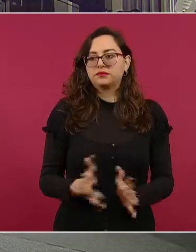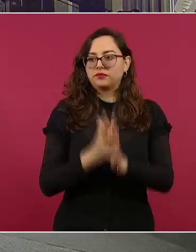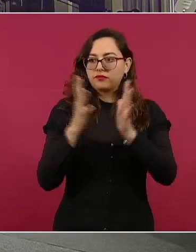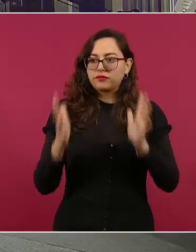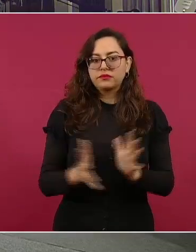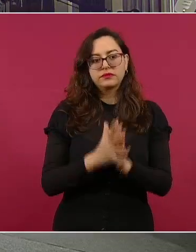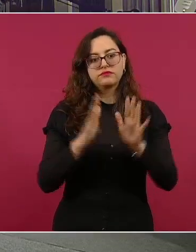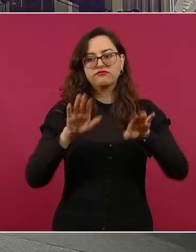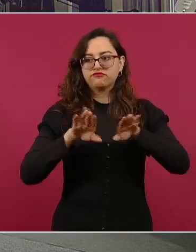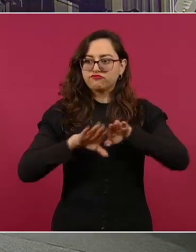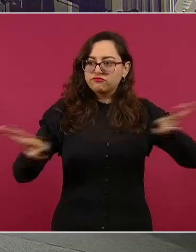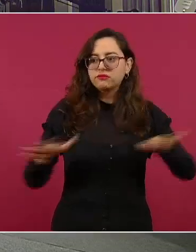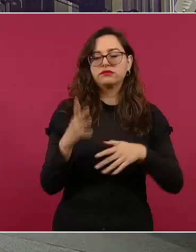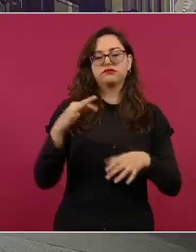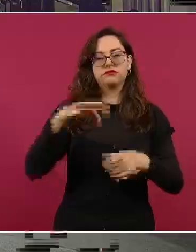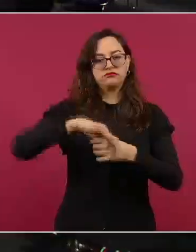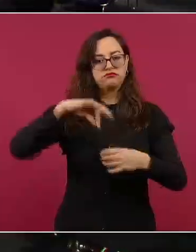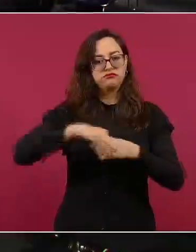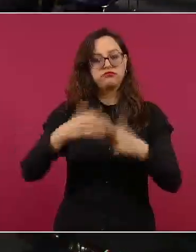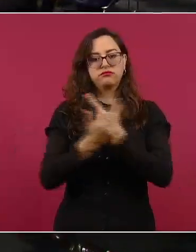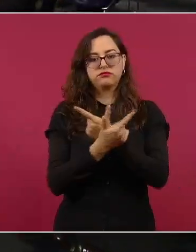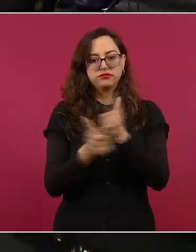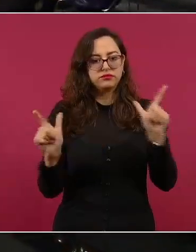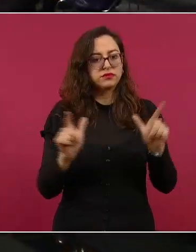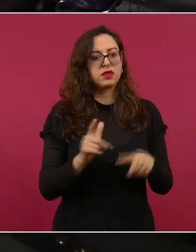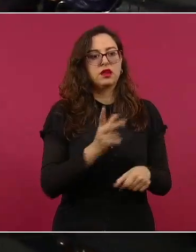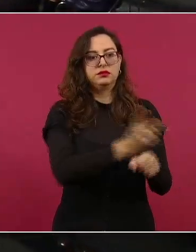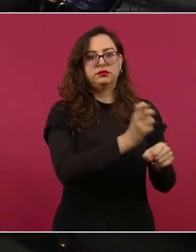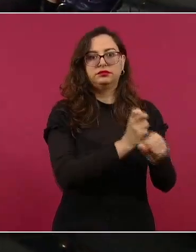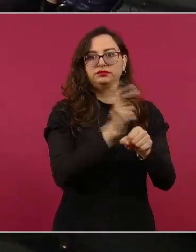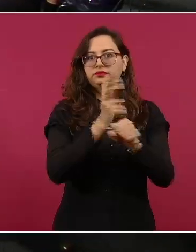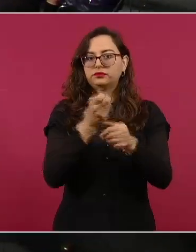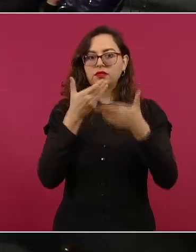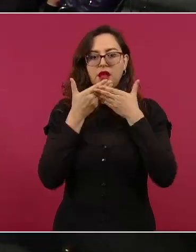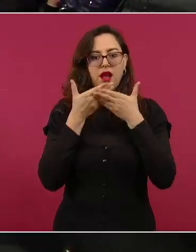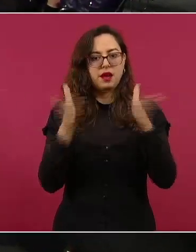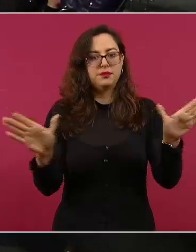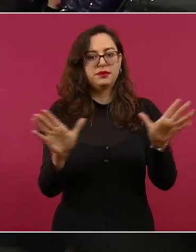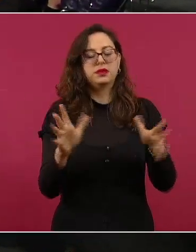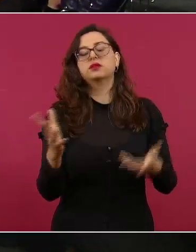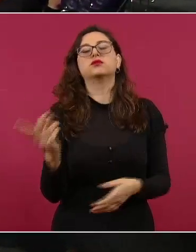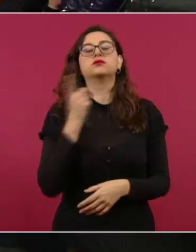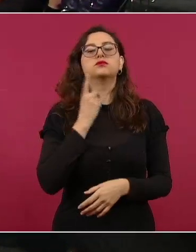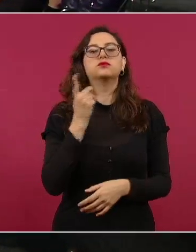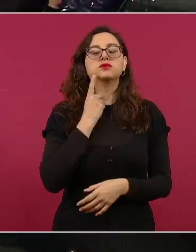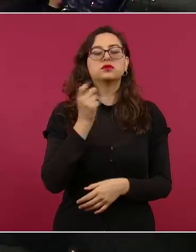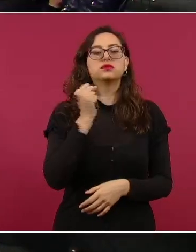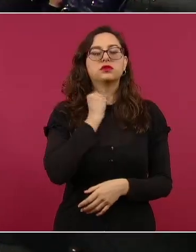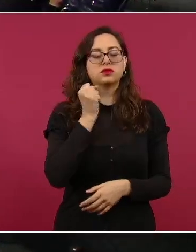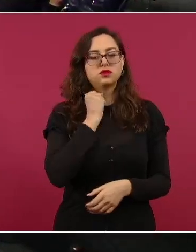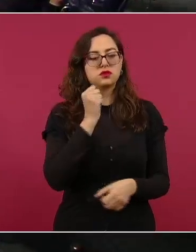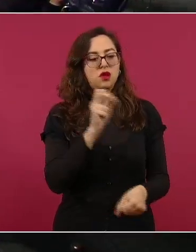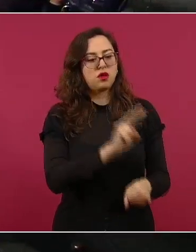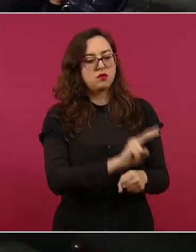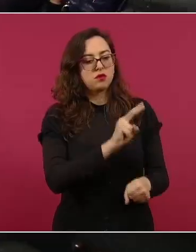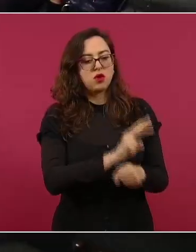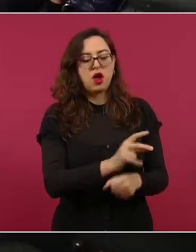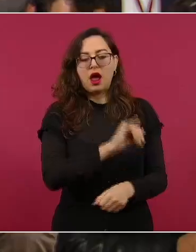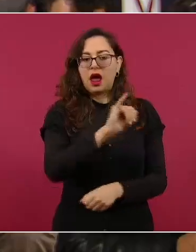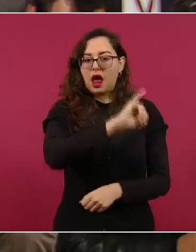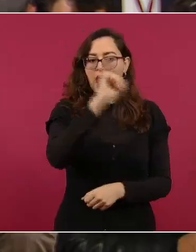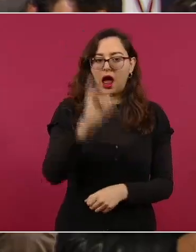sus integrantes por convocatoria pública y procedimiento abierto del Poder Legislativo, nunca más siendo jueces y